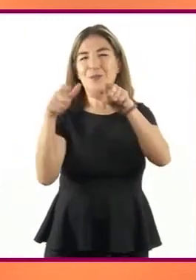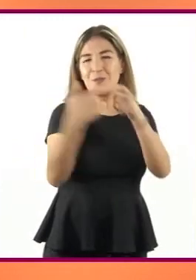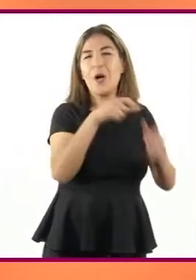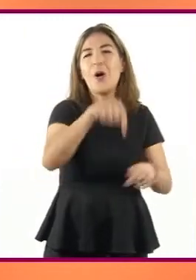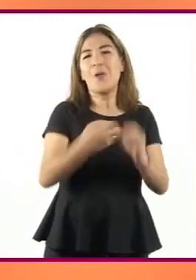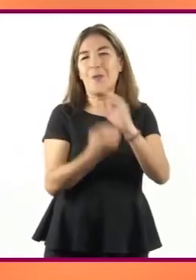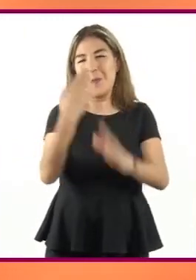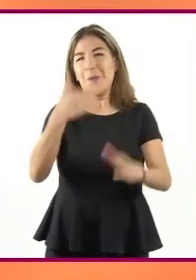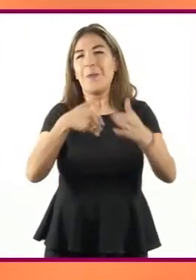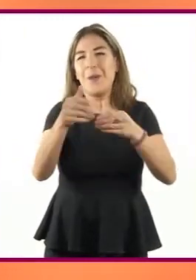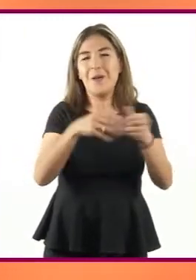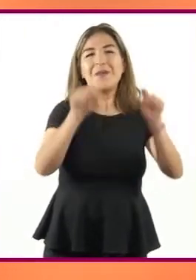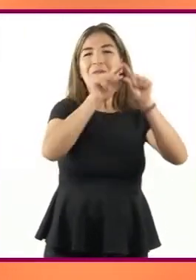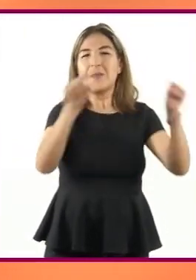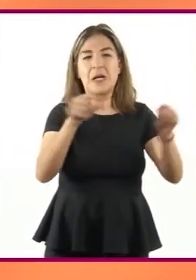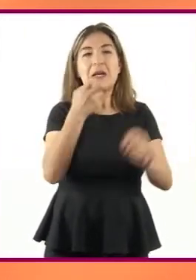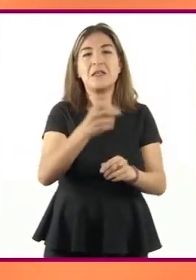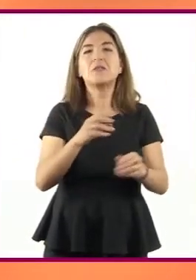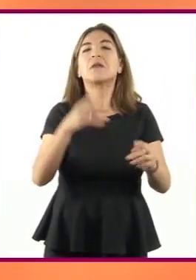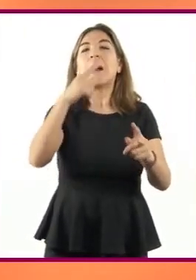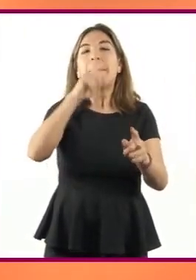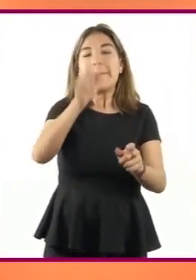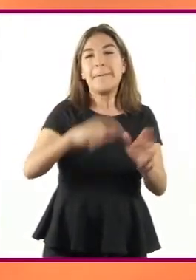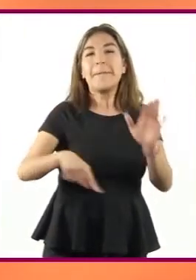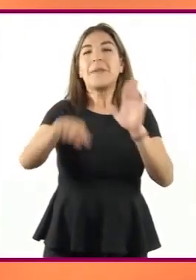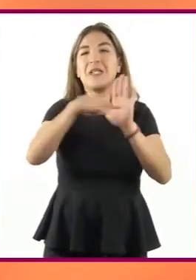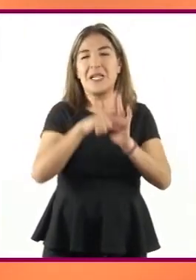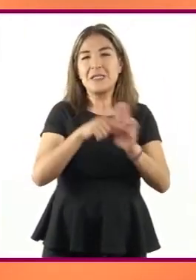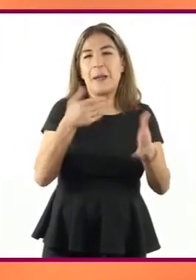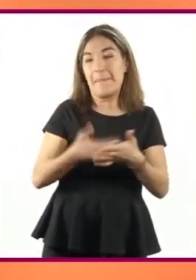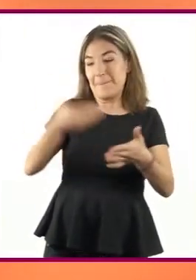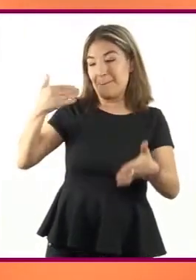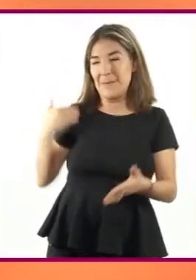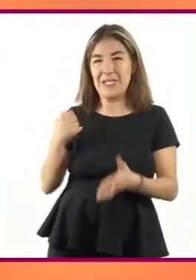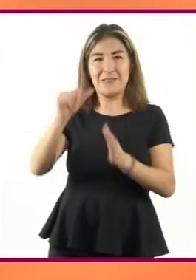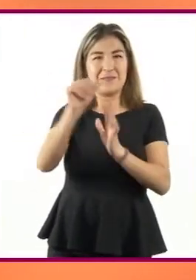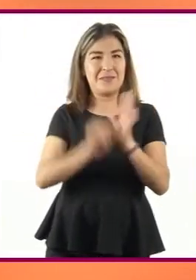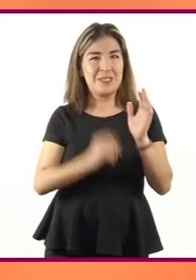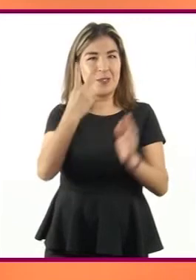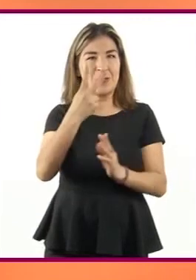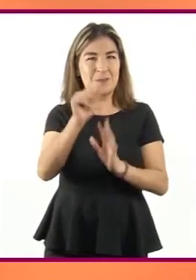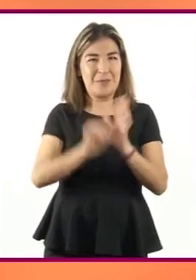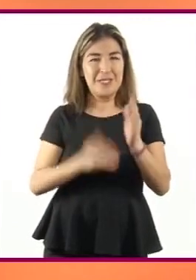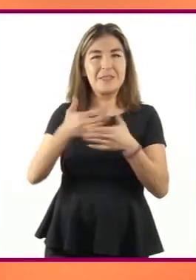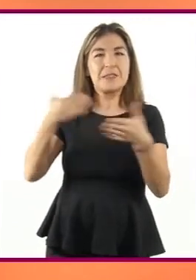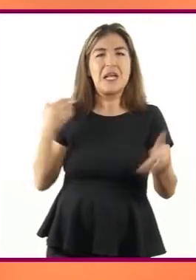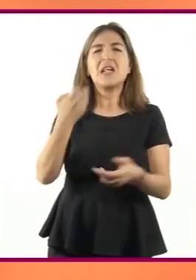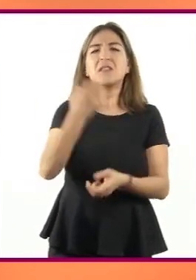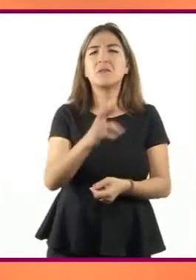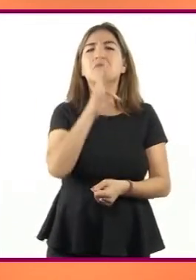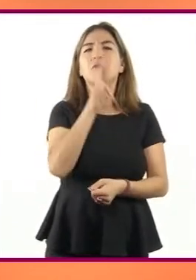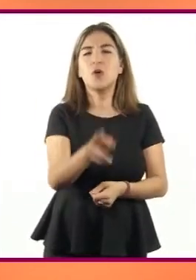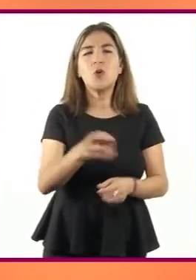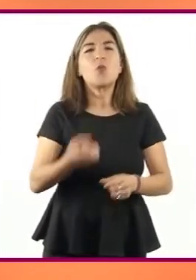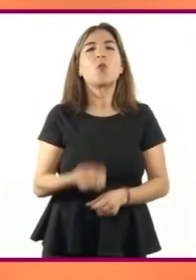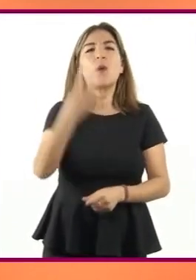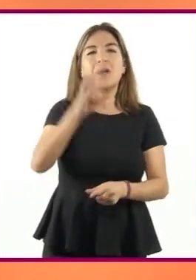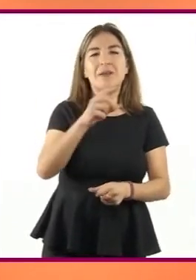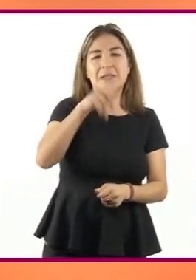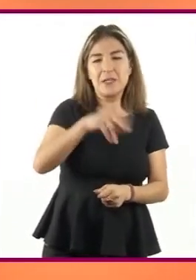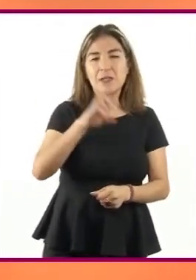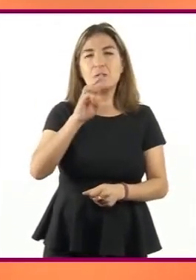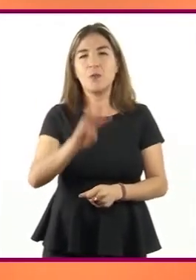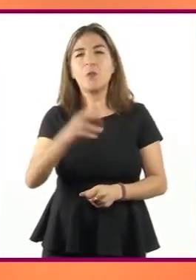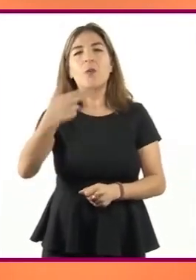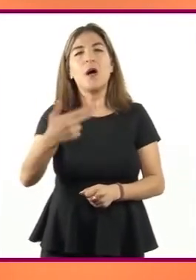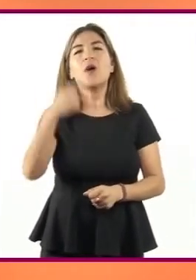del bimestre que termina se le restará la del bimestre anterior. El resultado de esta operación nos dice cuántos kWh se